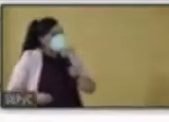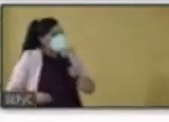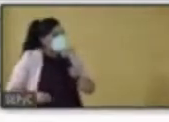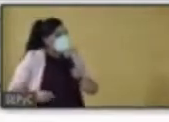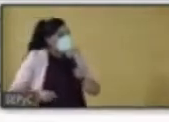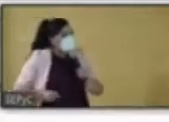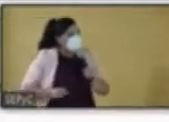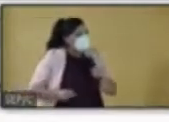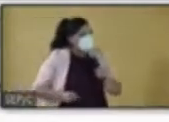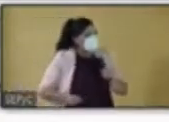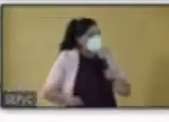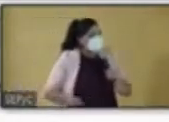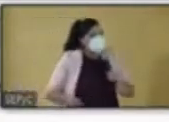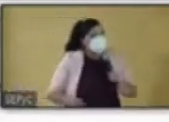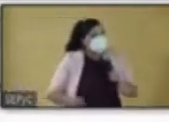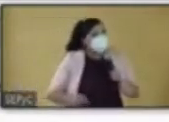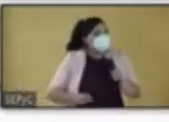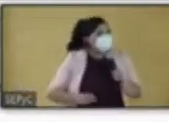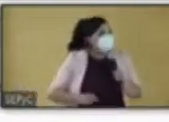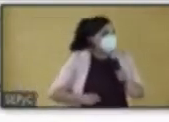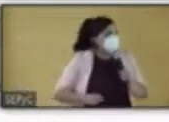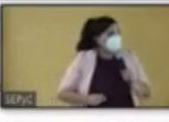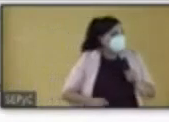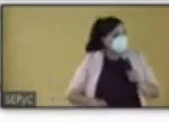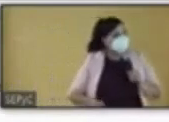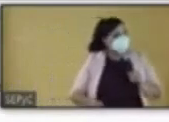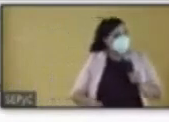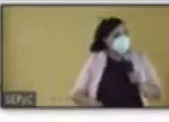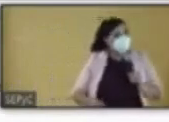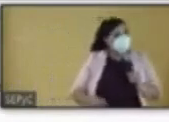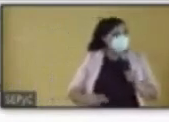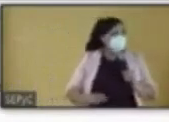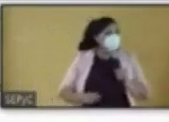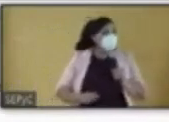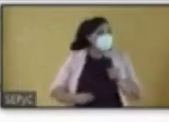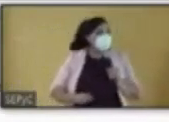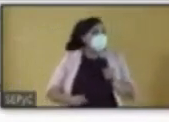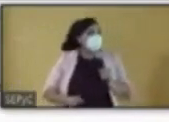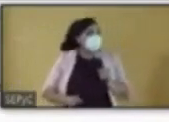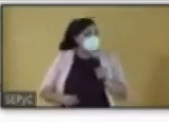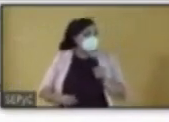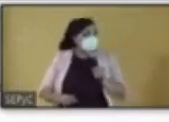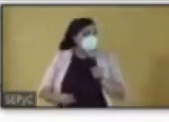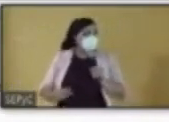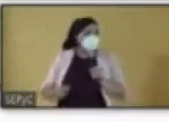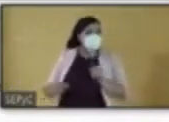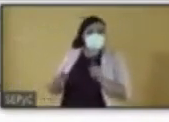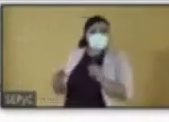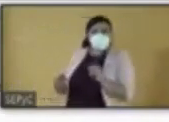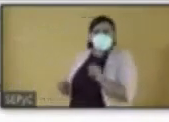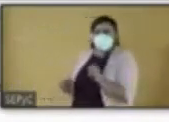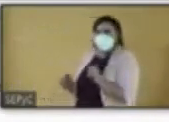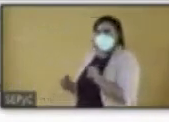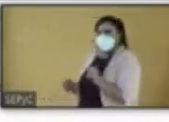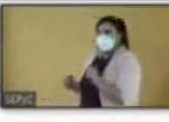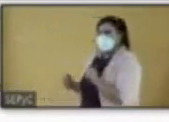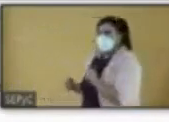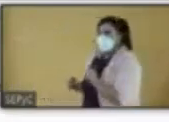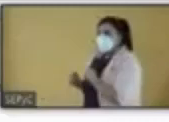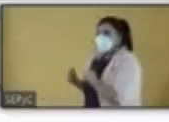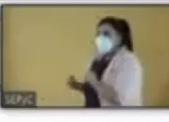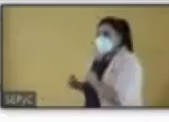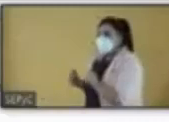Si se dan cuenta, ya aparece precargada cierta información. Entonces, esto implica que para el caso de las personas que tengan 2 o